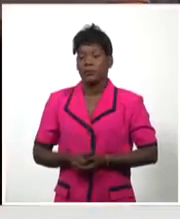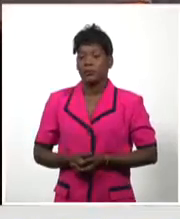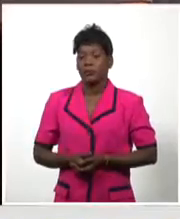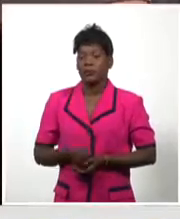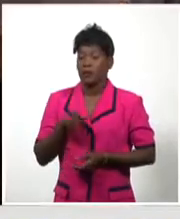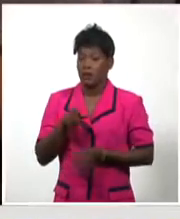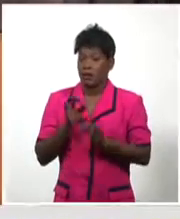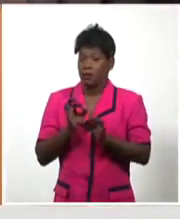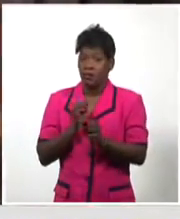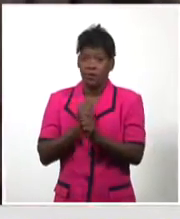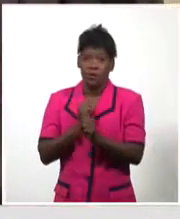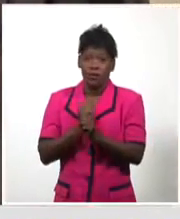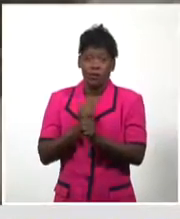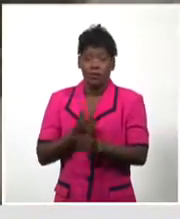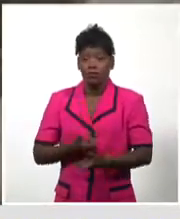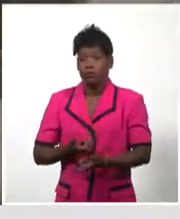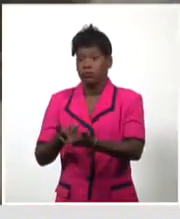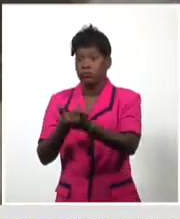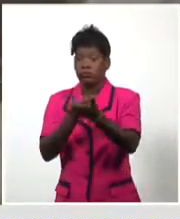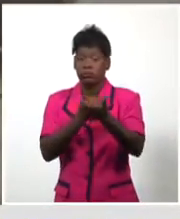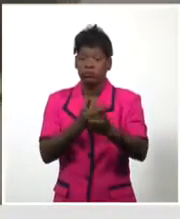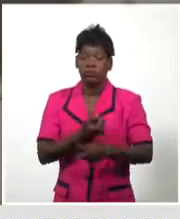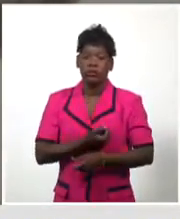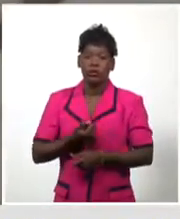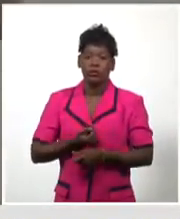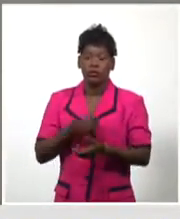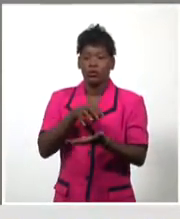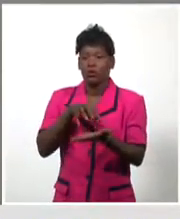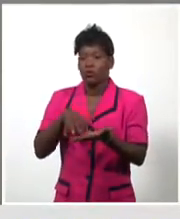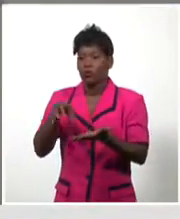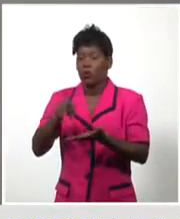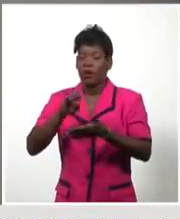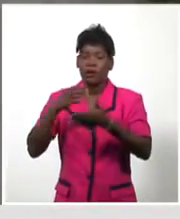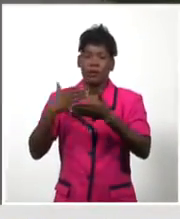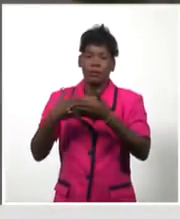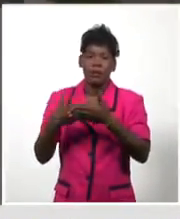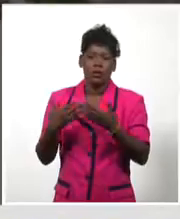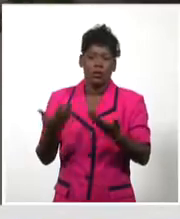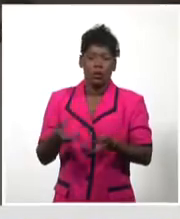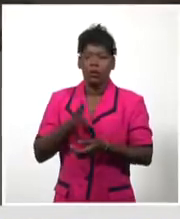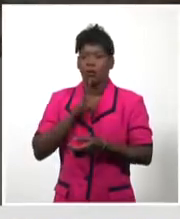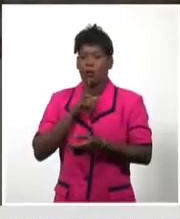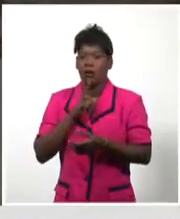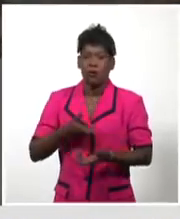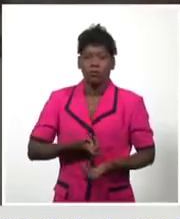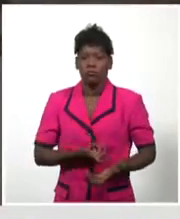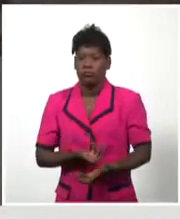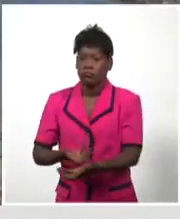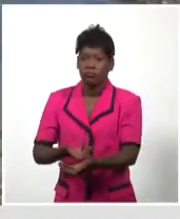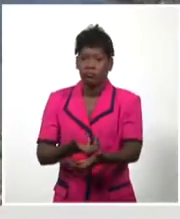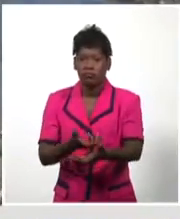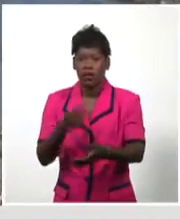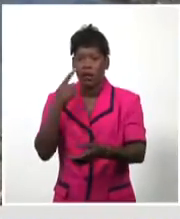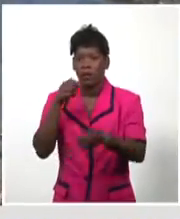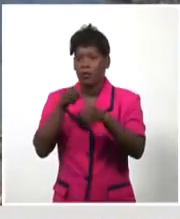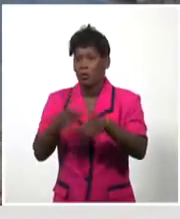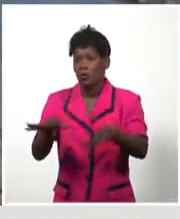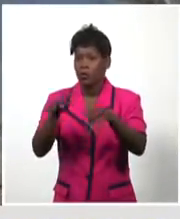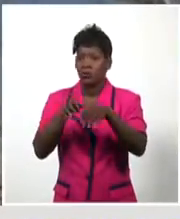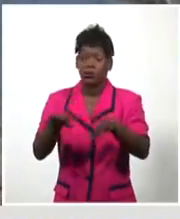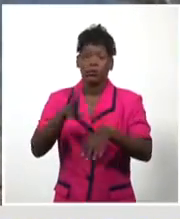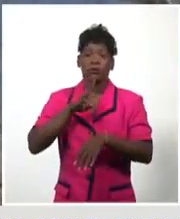antivectorial debe combinar el esfuerzo de varios sectores, como la empresa de acueducto y alcantarillado, pues los salideros en las conductoras o el vertimiento de